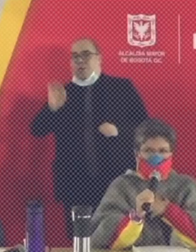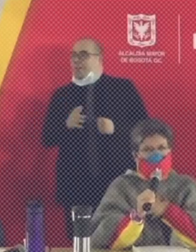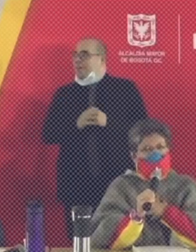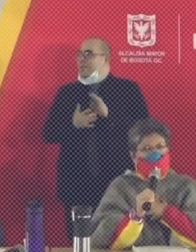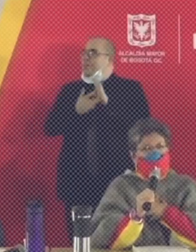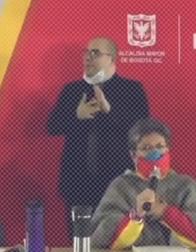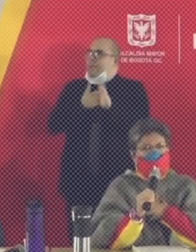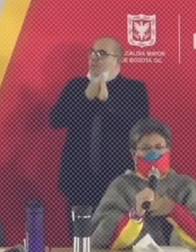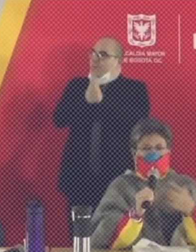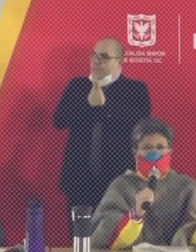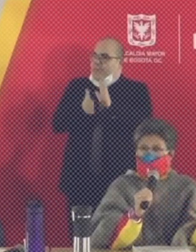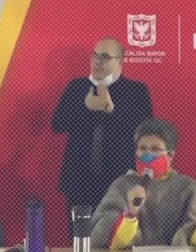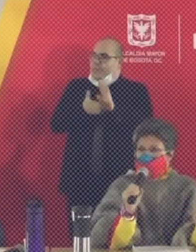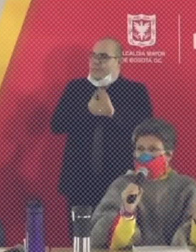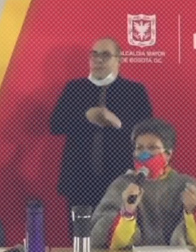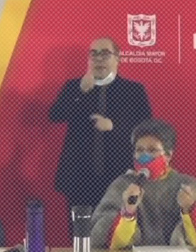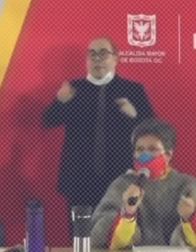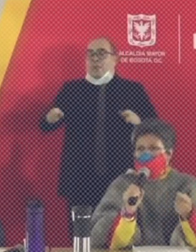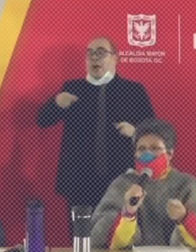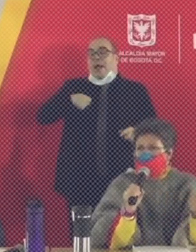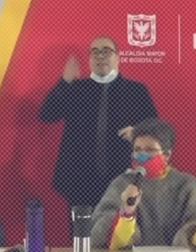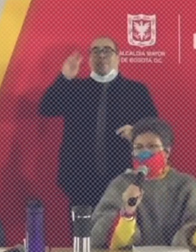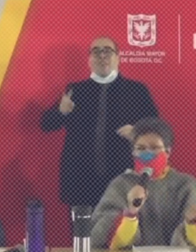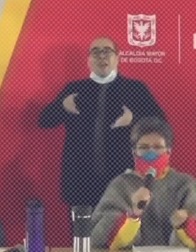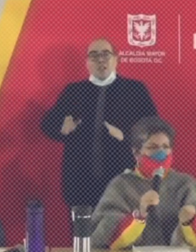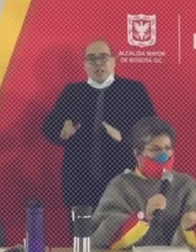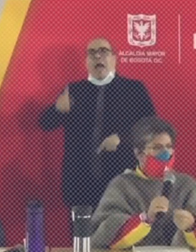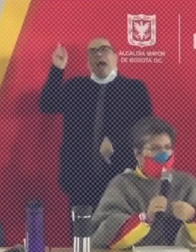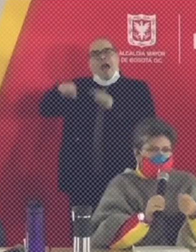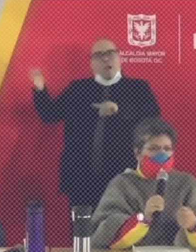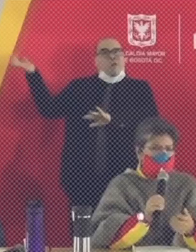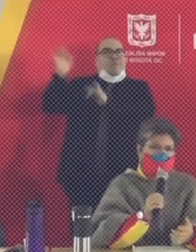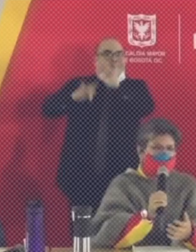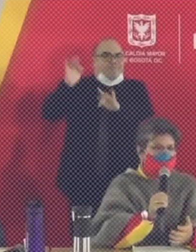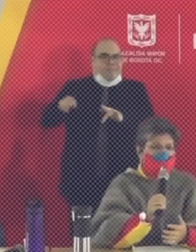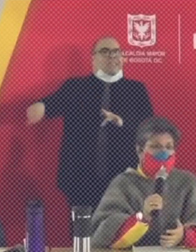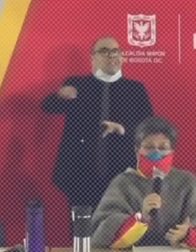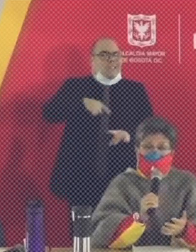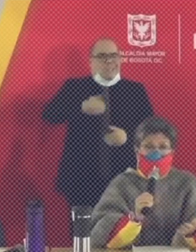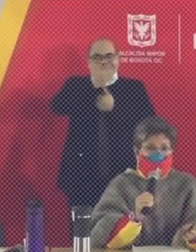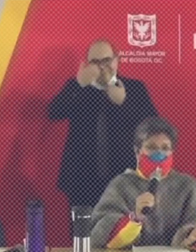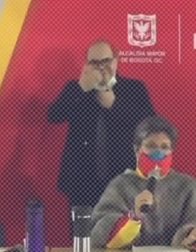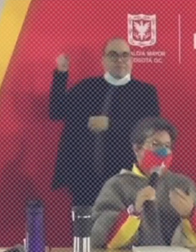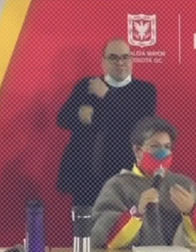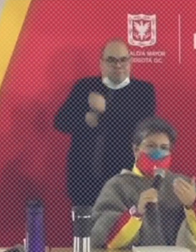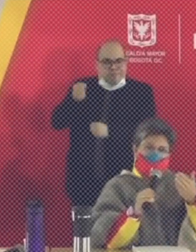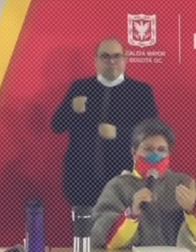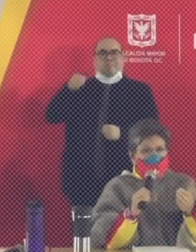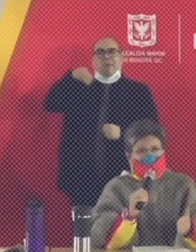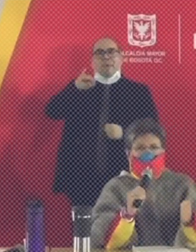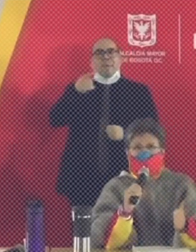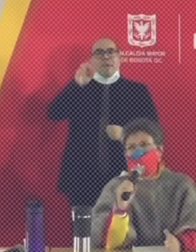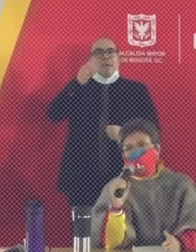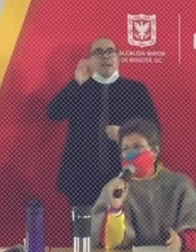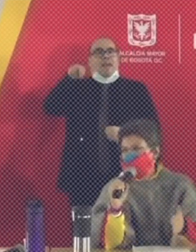ni más faltaba a los venezolanos, pero hay unos inmigrantes metidos en criminalidad que nos están haciendo la vida cuadritos. Aquí al que